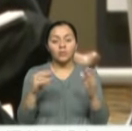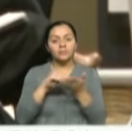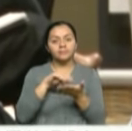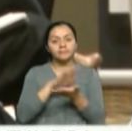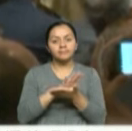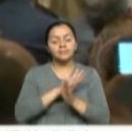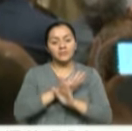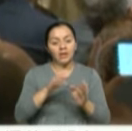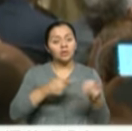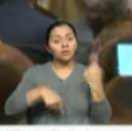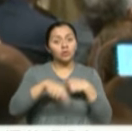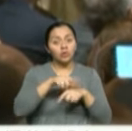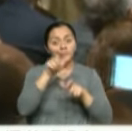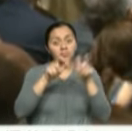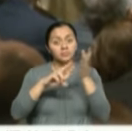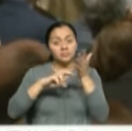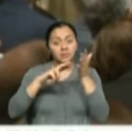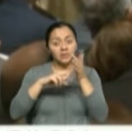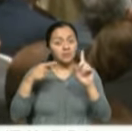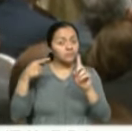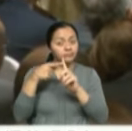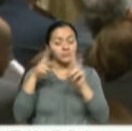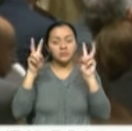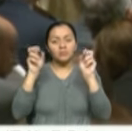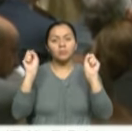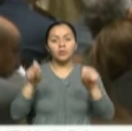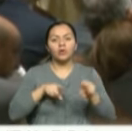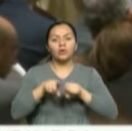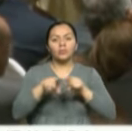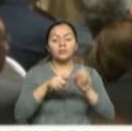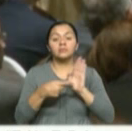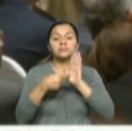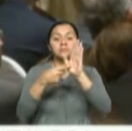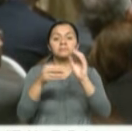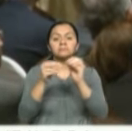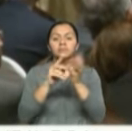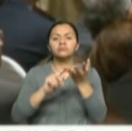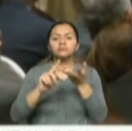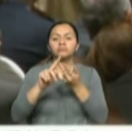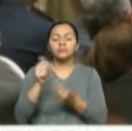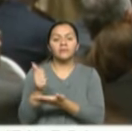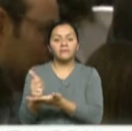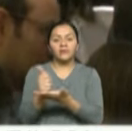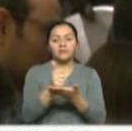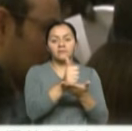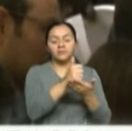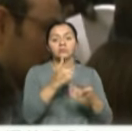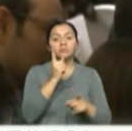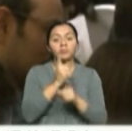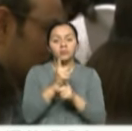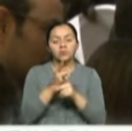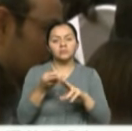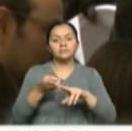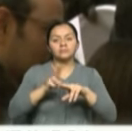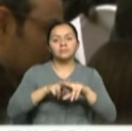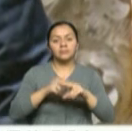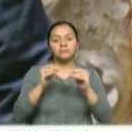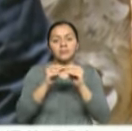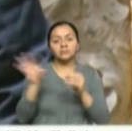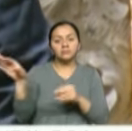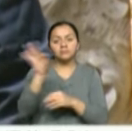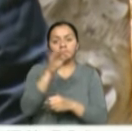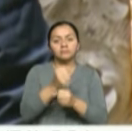que el sector comience a mostrarse competitivo, además de presentar múltiples beneficios, entre estos el incremento de fuentes de